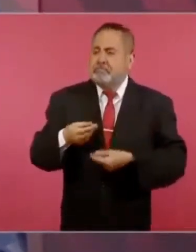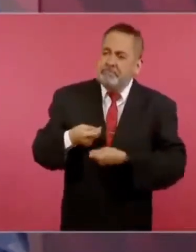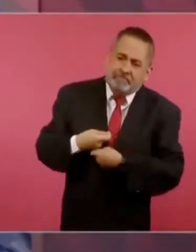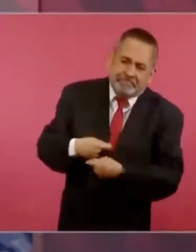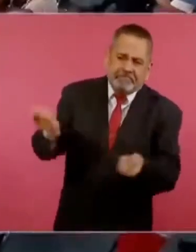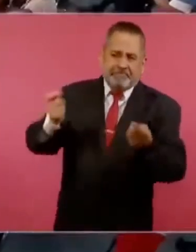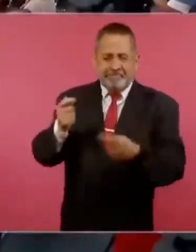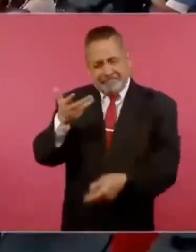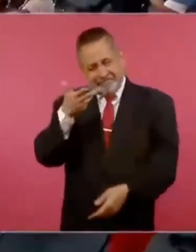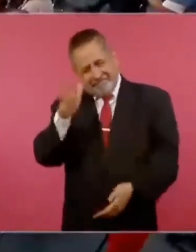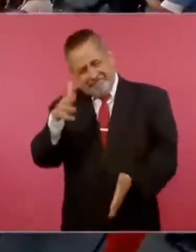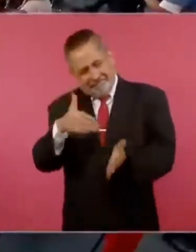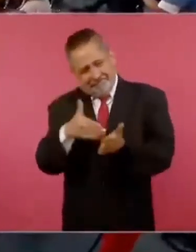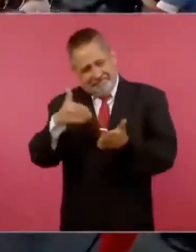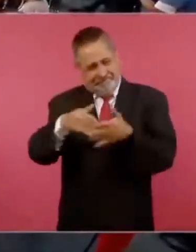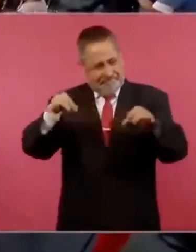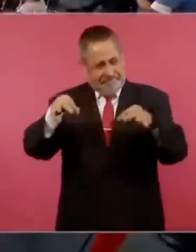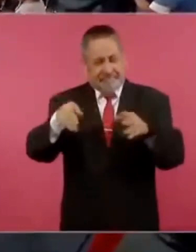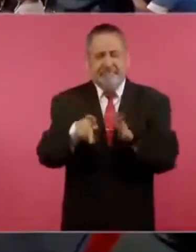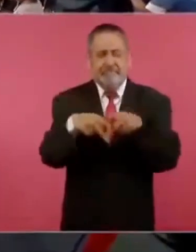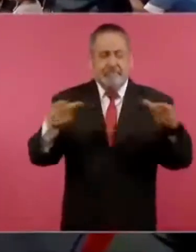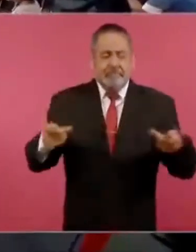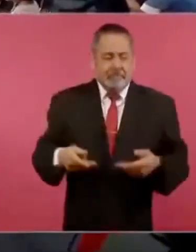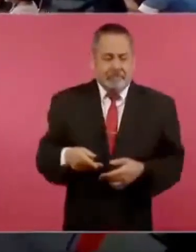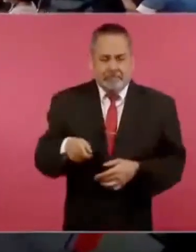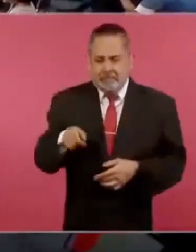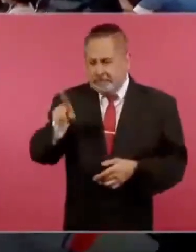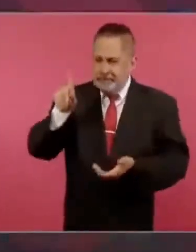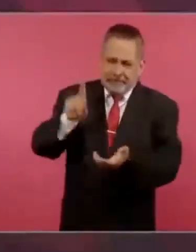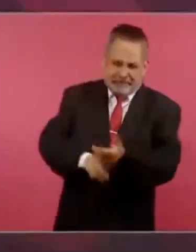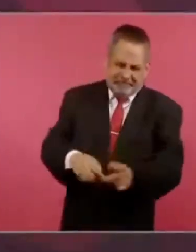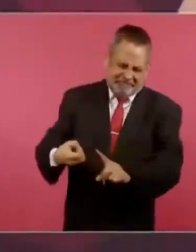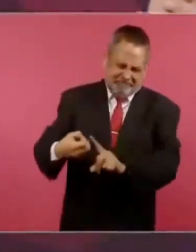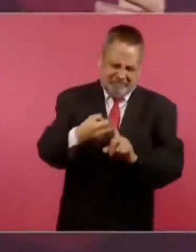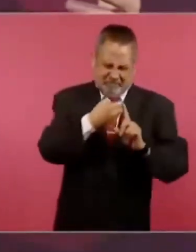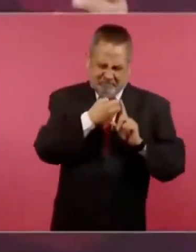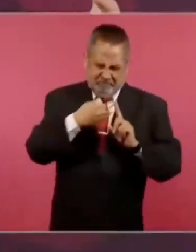de periódicos? Imagínense la organización